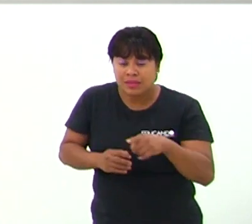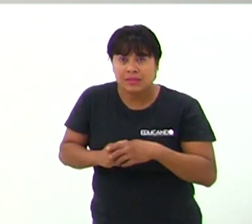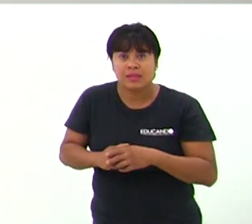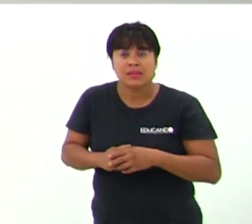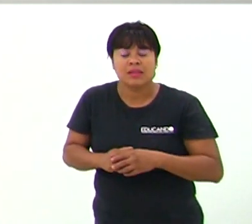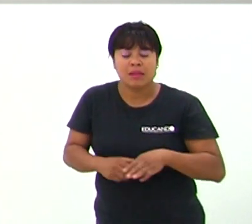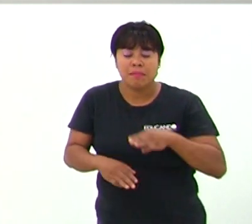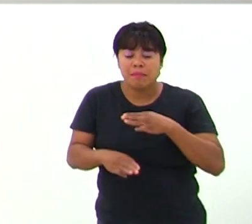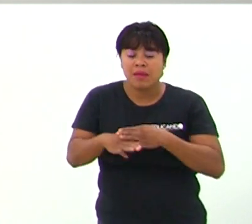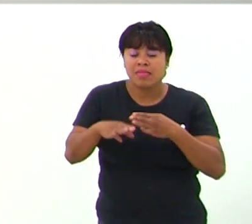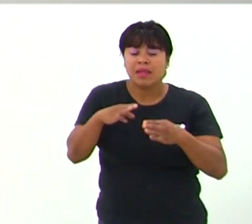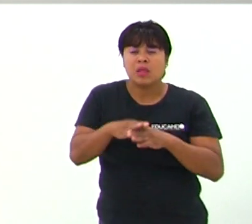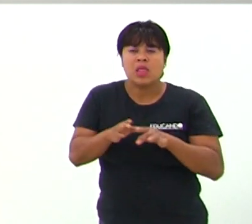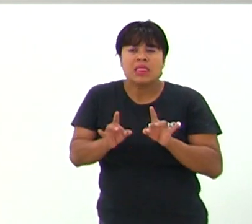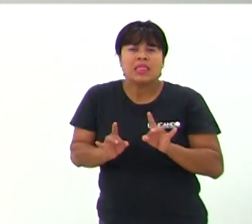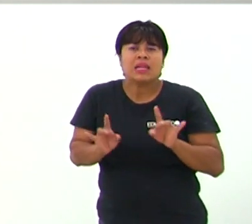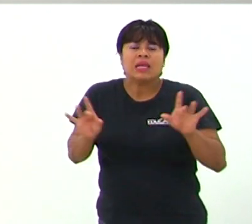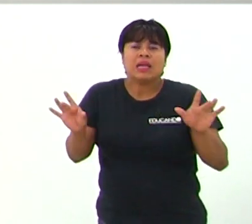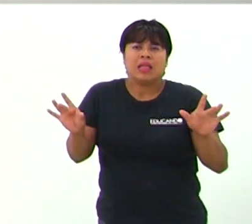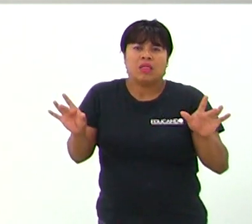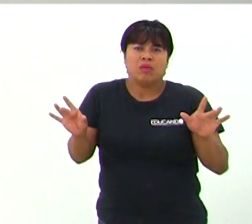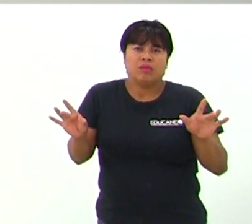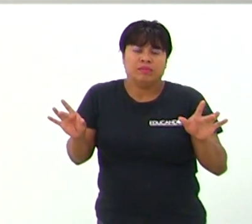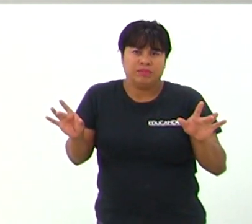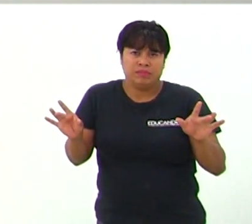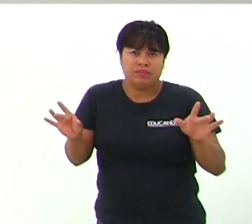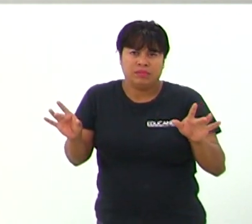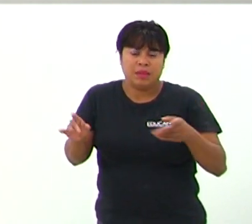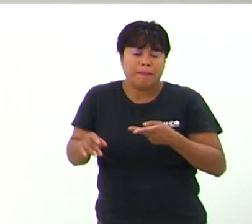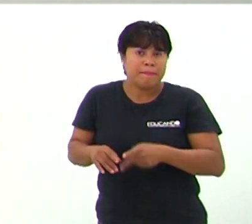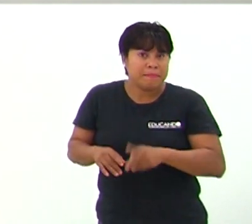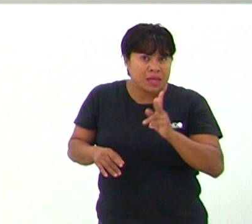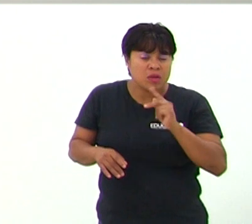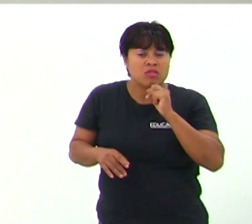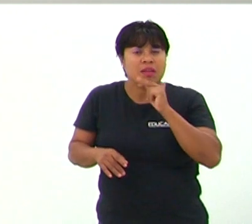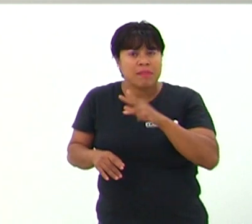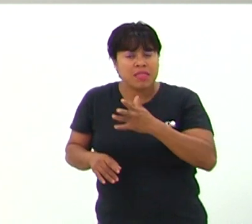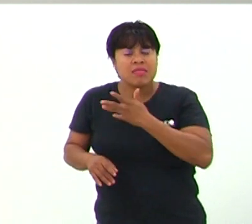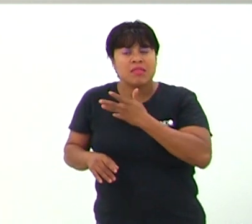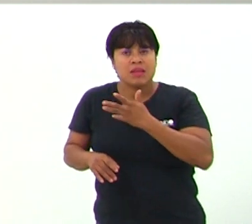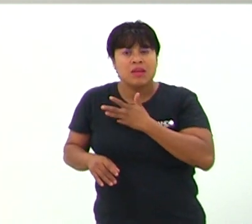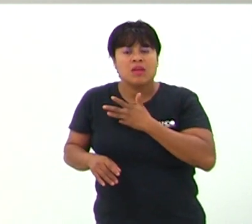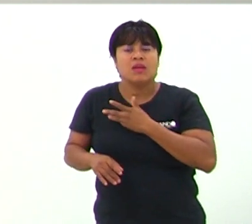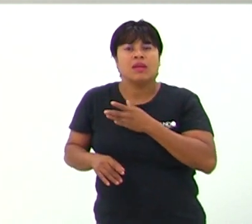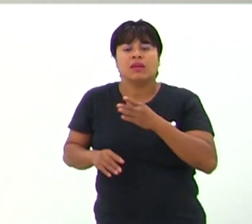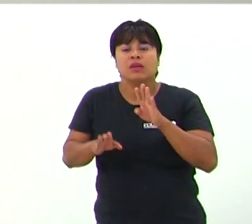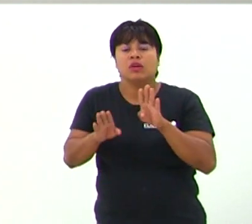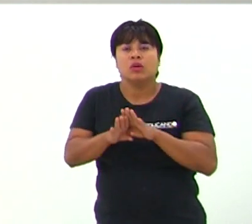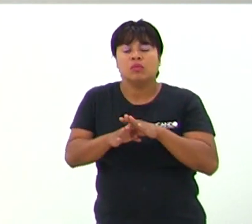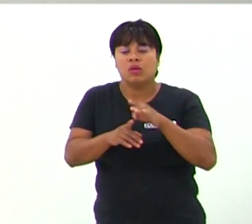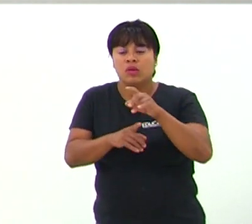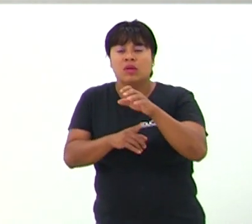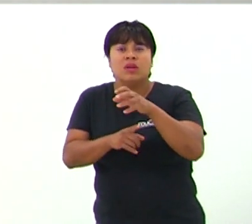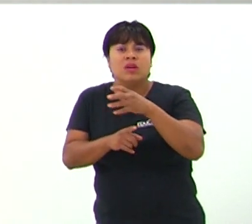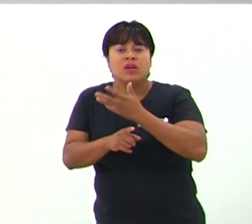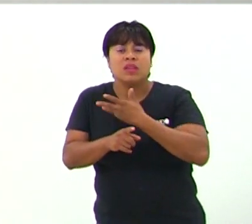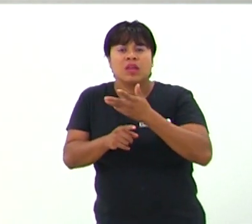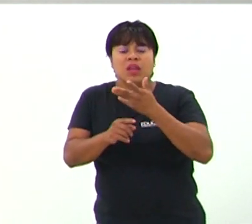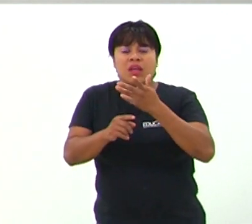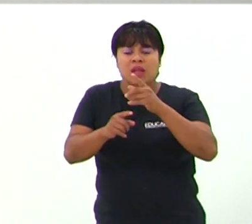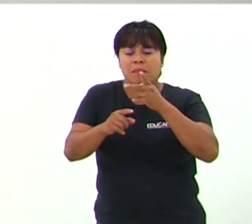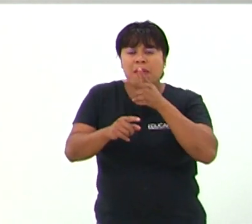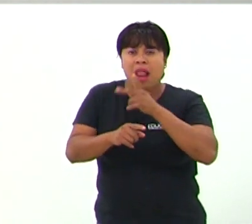de material delicado, pero también tienen un símbolo y tienen una